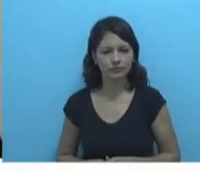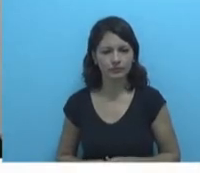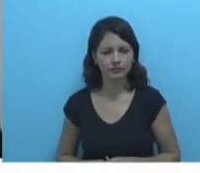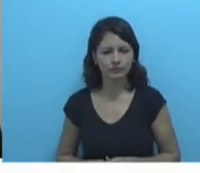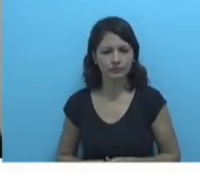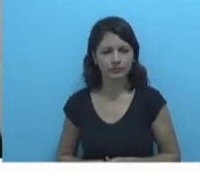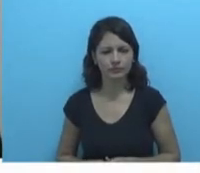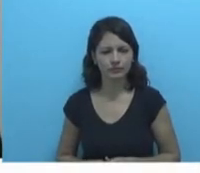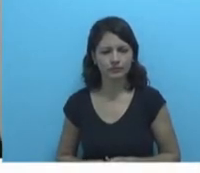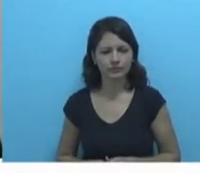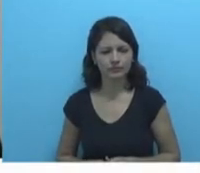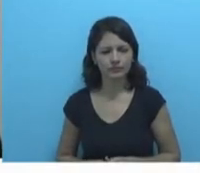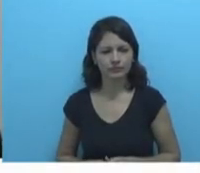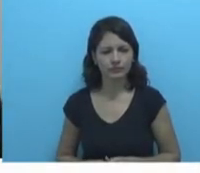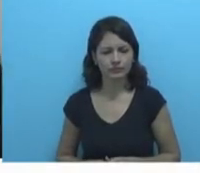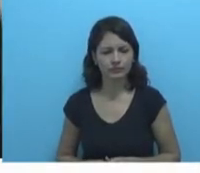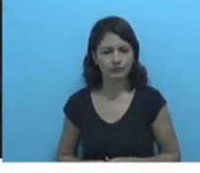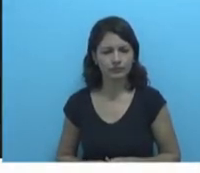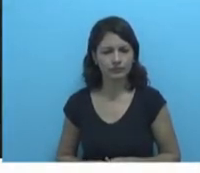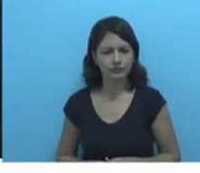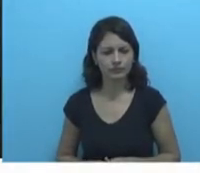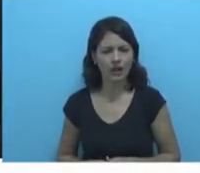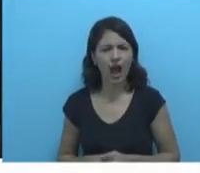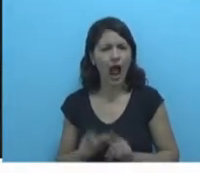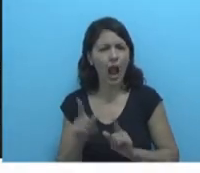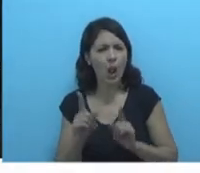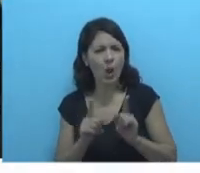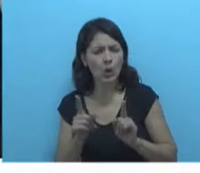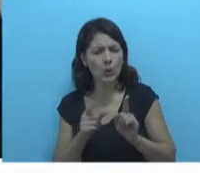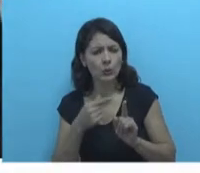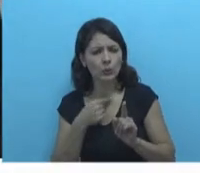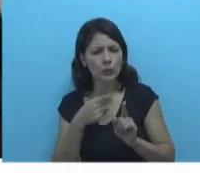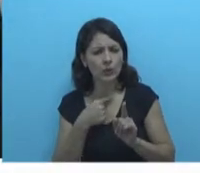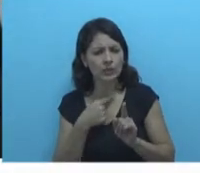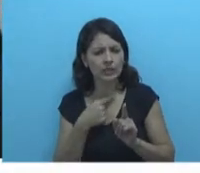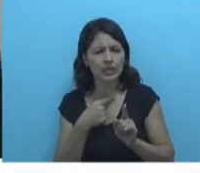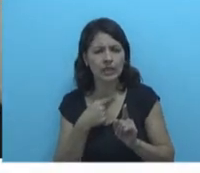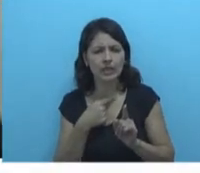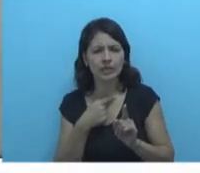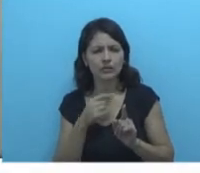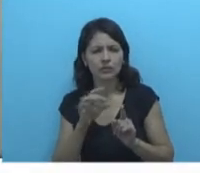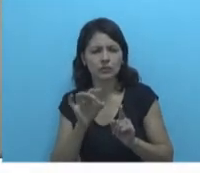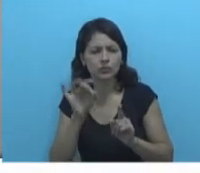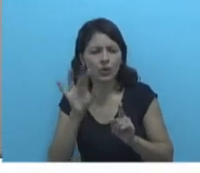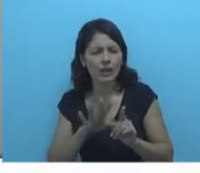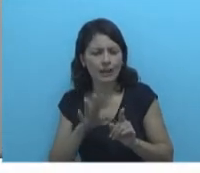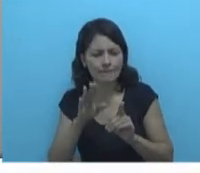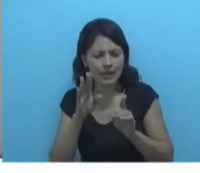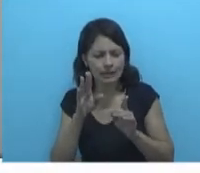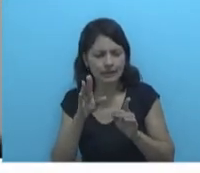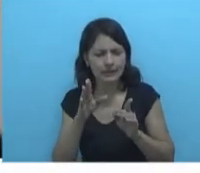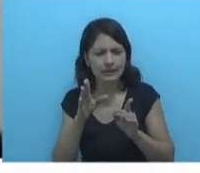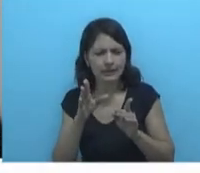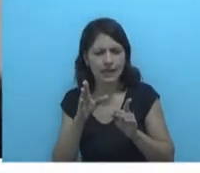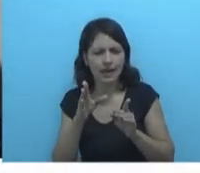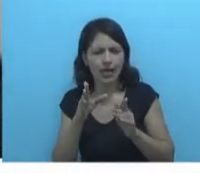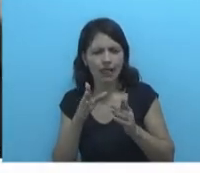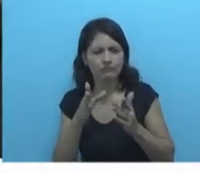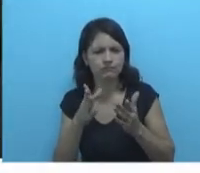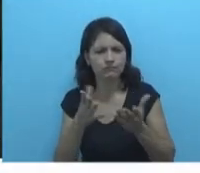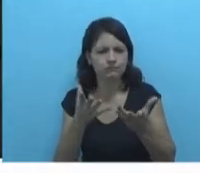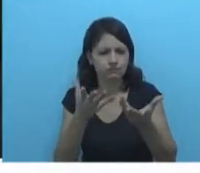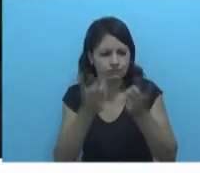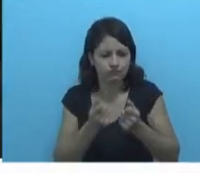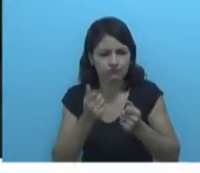de gente que quiere aprovecharse de una situación especial, en vez de